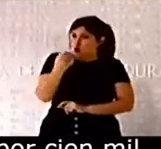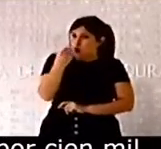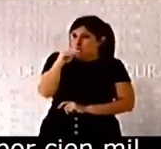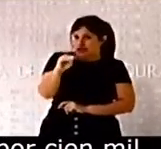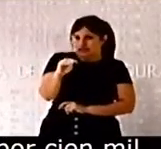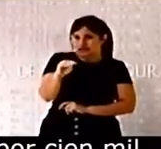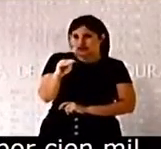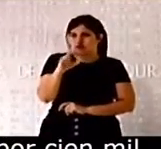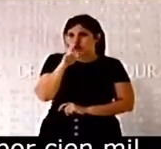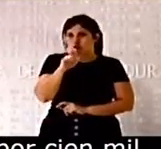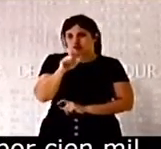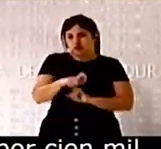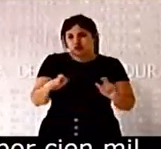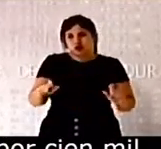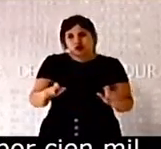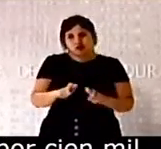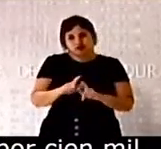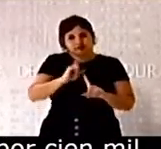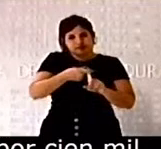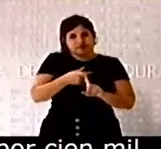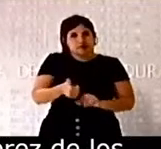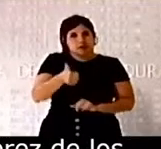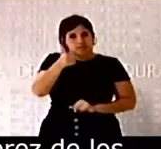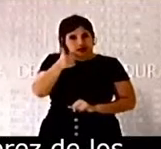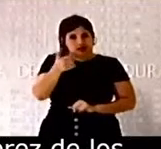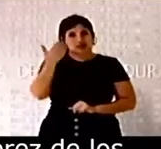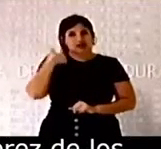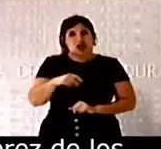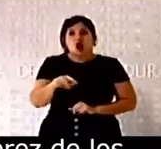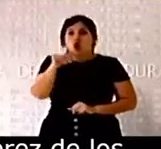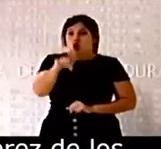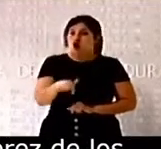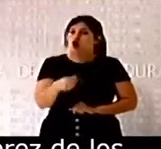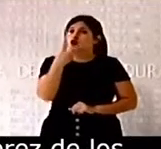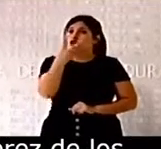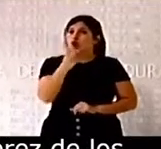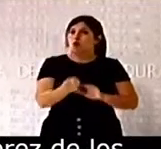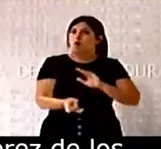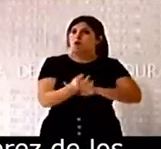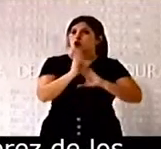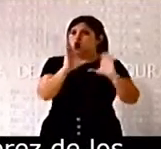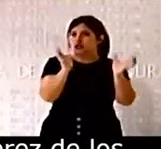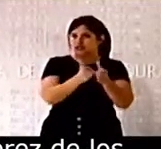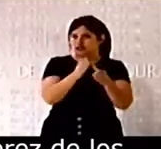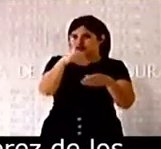porque ha dado más casos. De hecho, están declarados 2 brotes hoy en la localidad de Jerez.